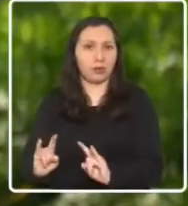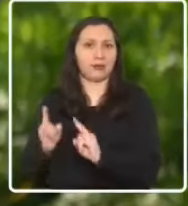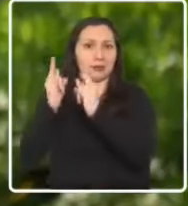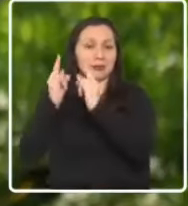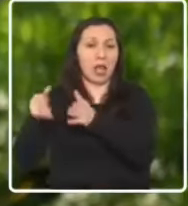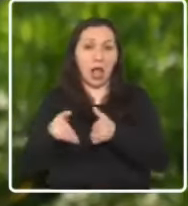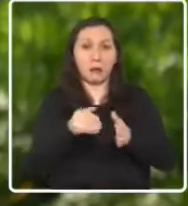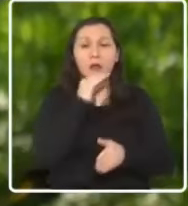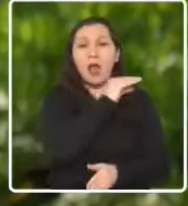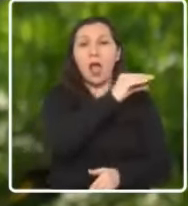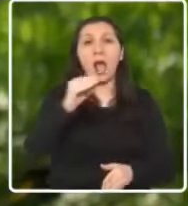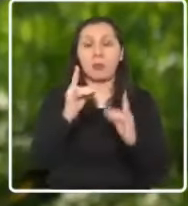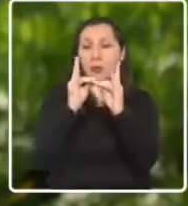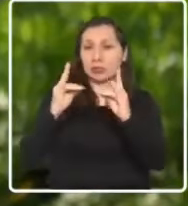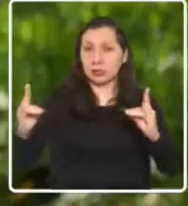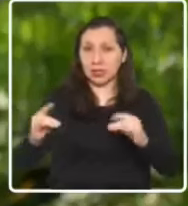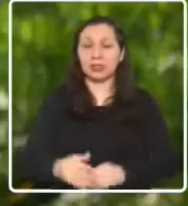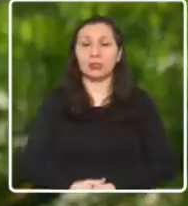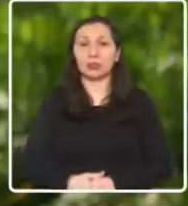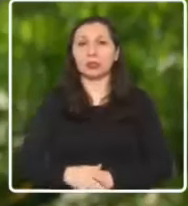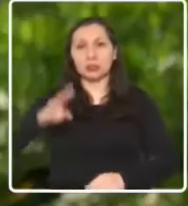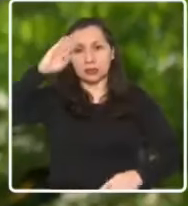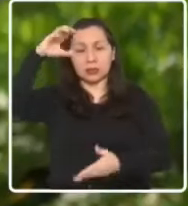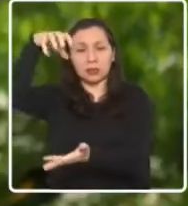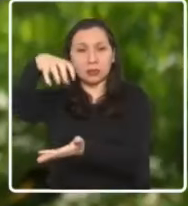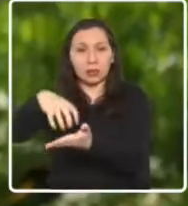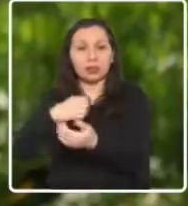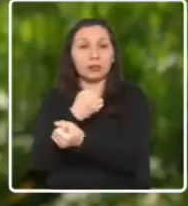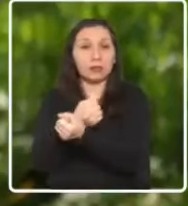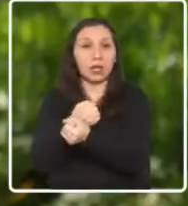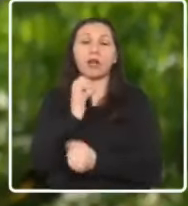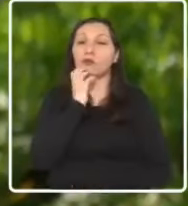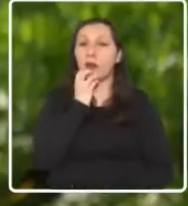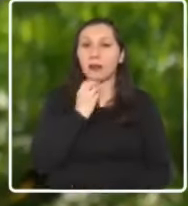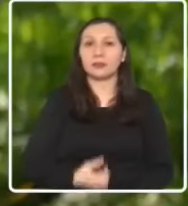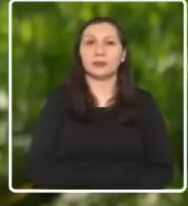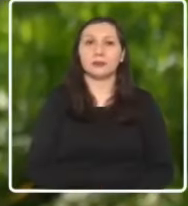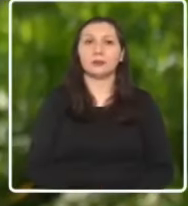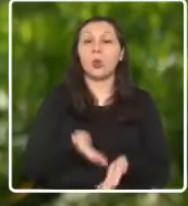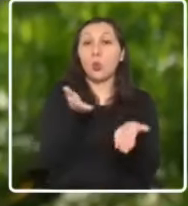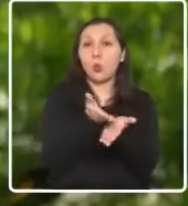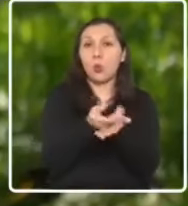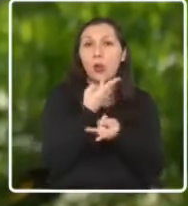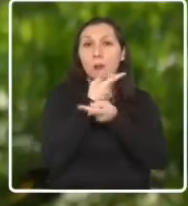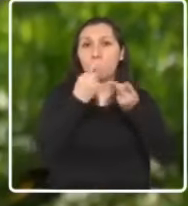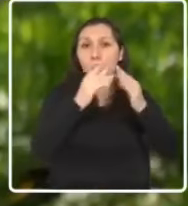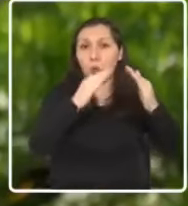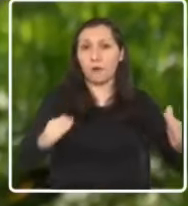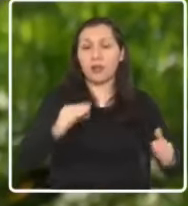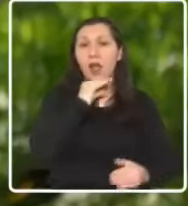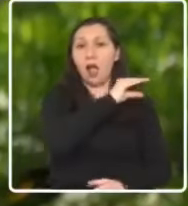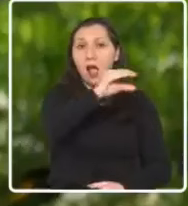un camino rural en Puerto Aysén, una comisaría en Antofagasta, una escuela pública